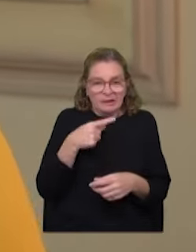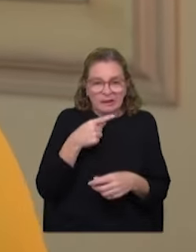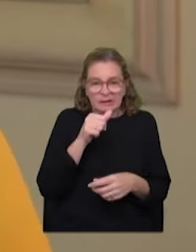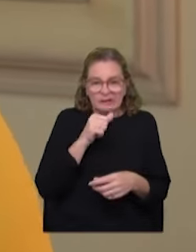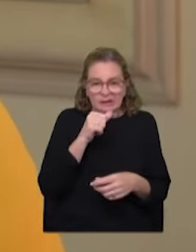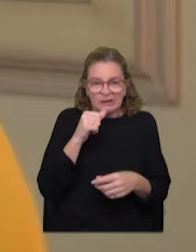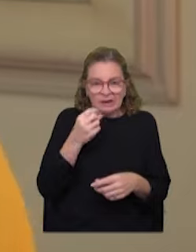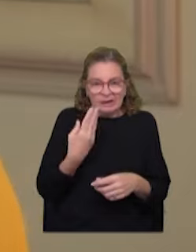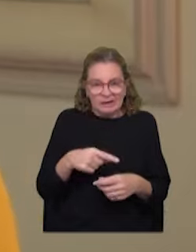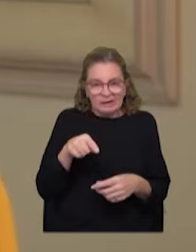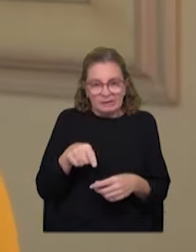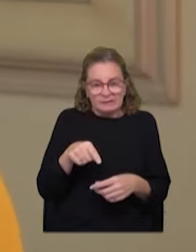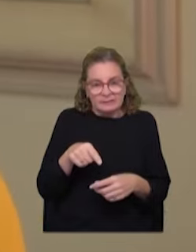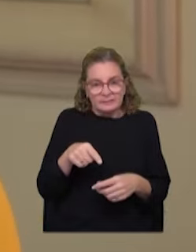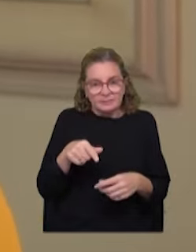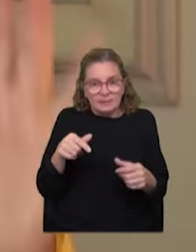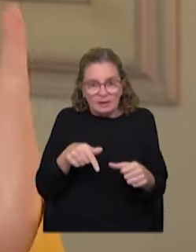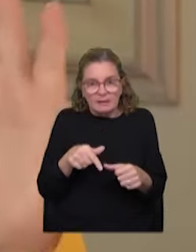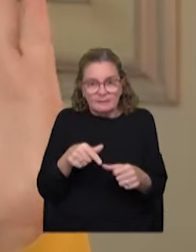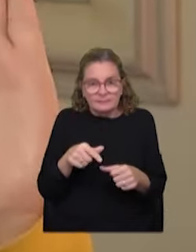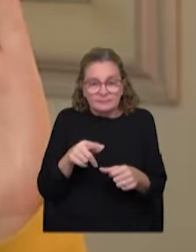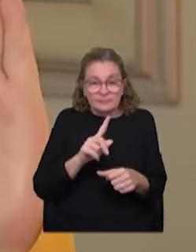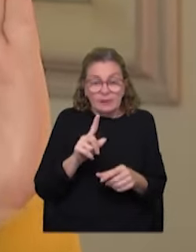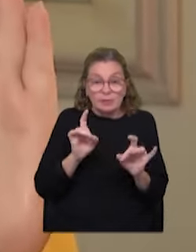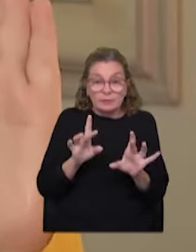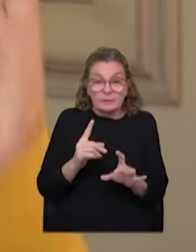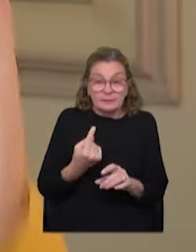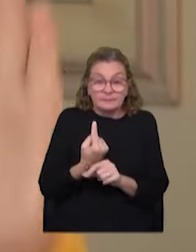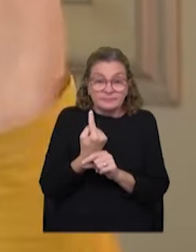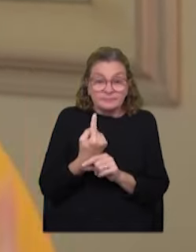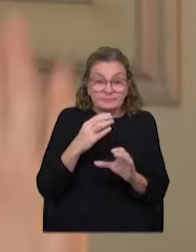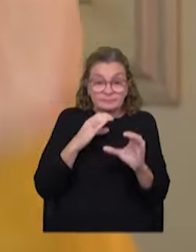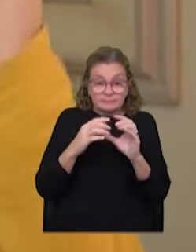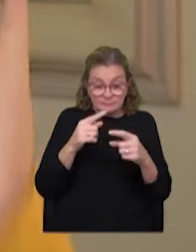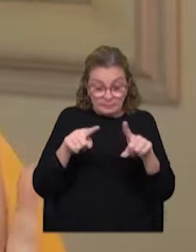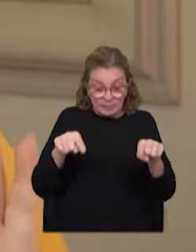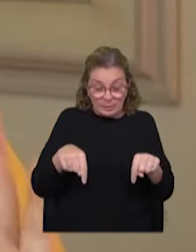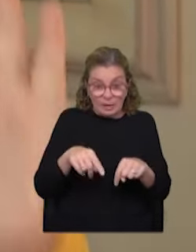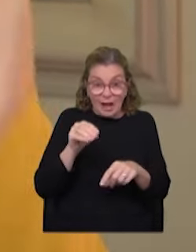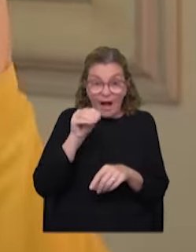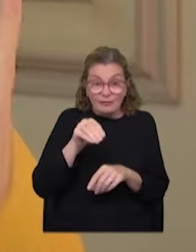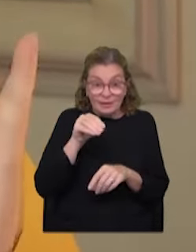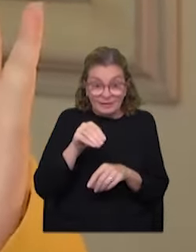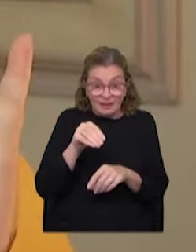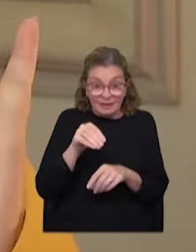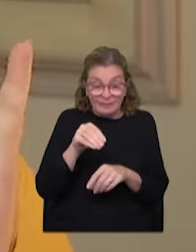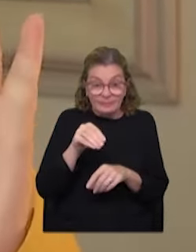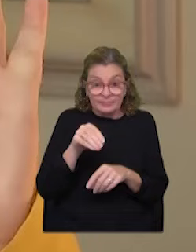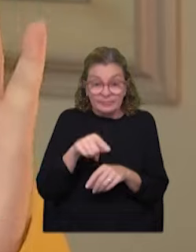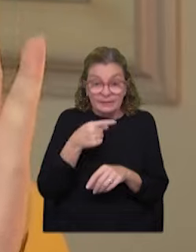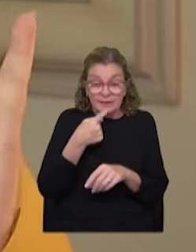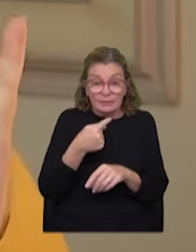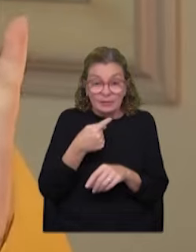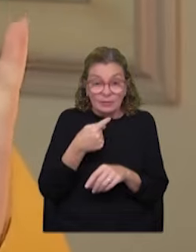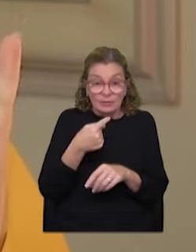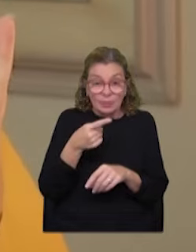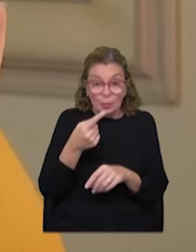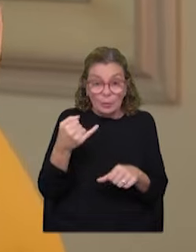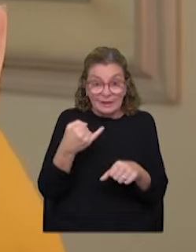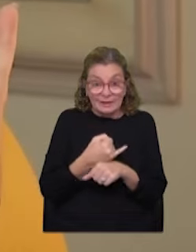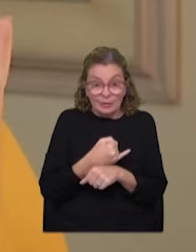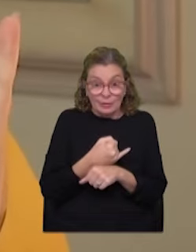pero lo que debió suceder es que no solamente un comunicado que además advierte este que cometieron un